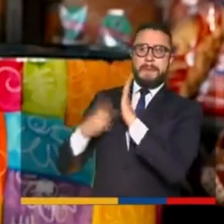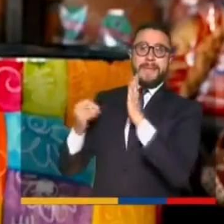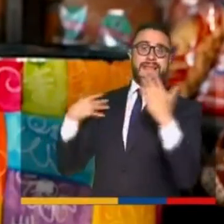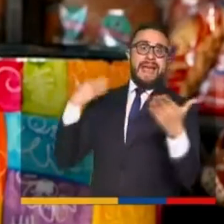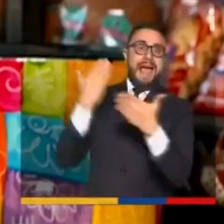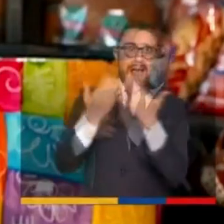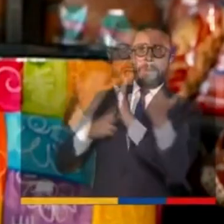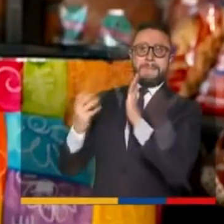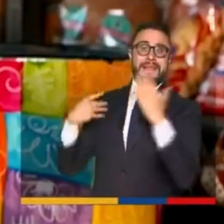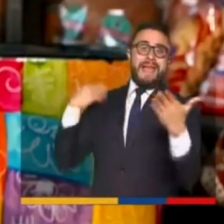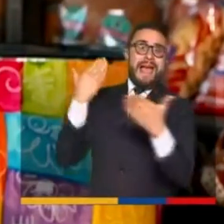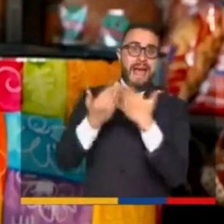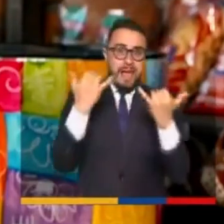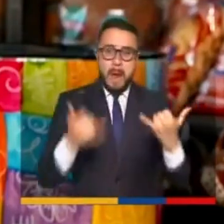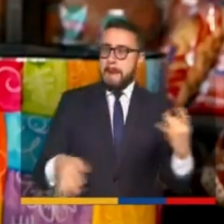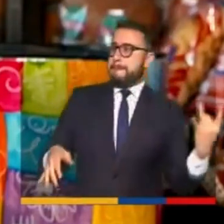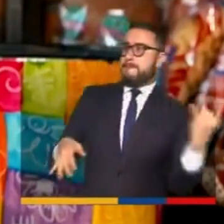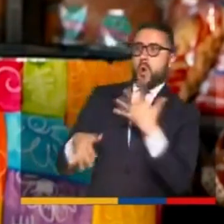2020.